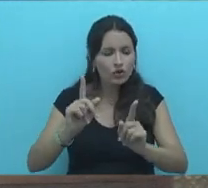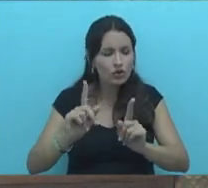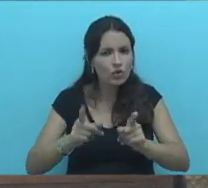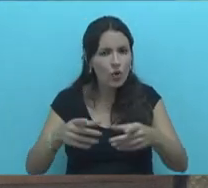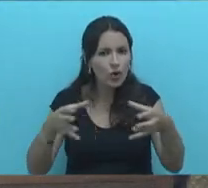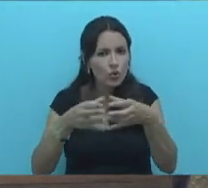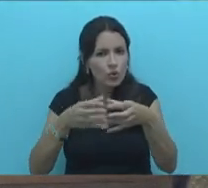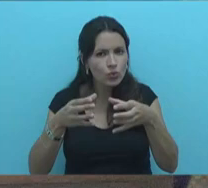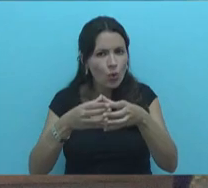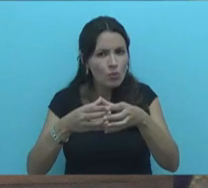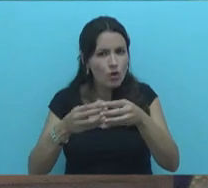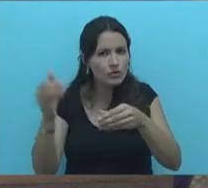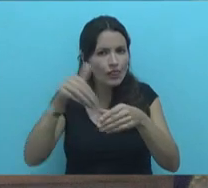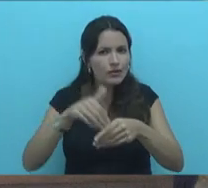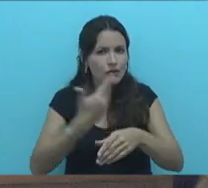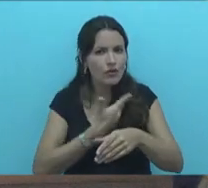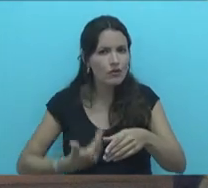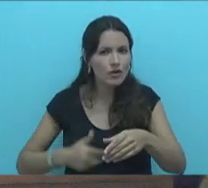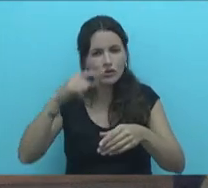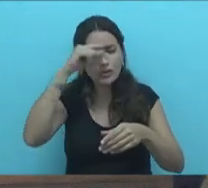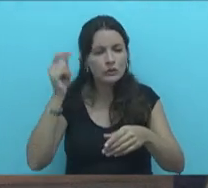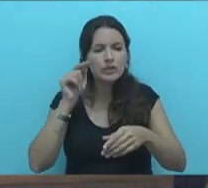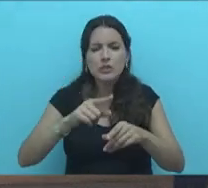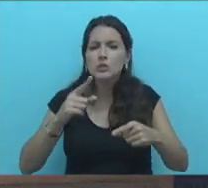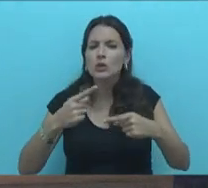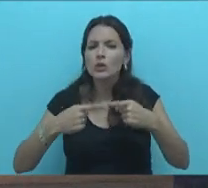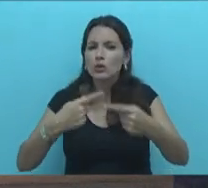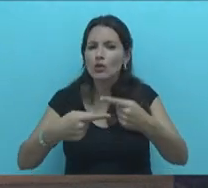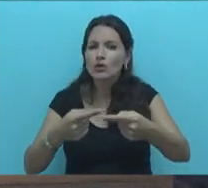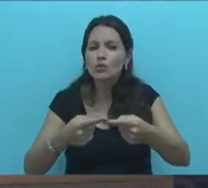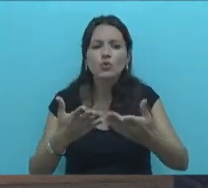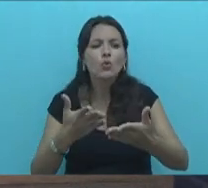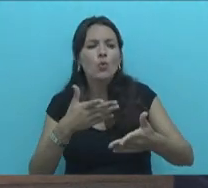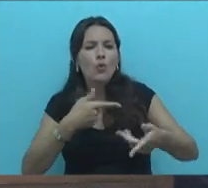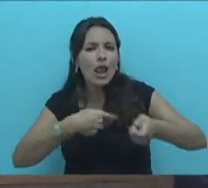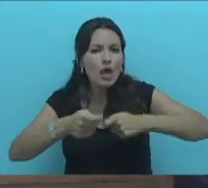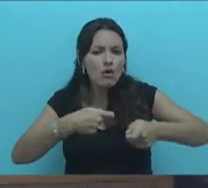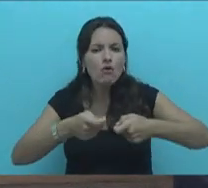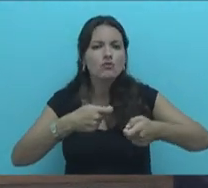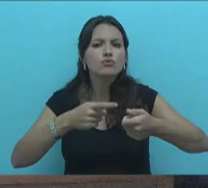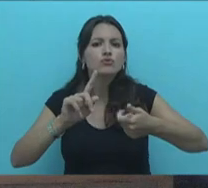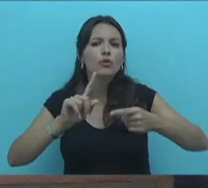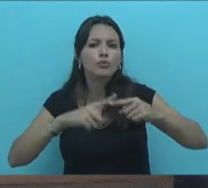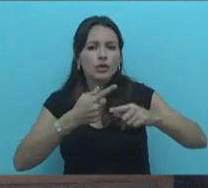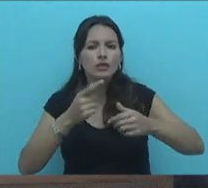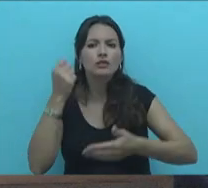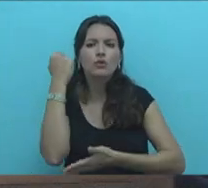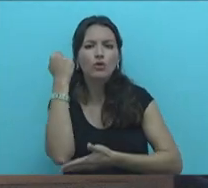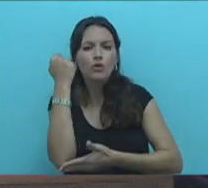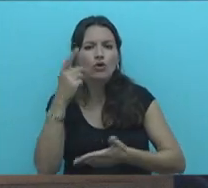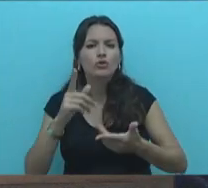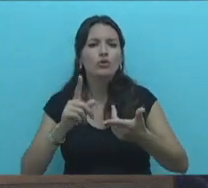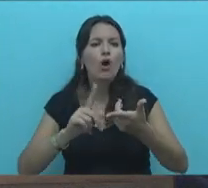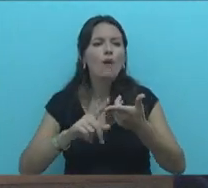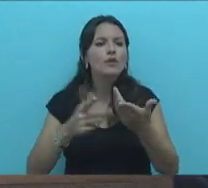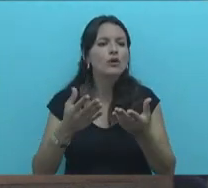gobierno nacional, hacen operaciones económicas y hacen operaciones políticas en donde lo que más